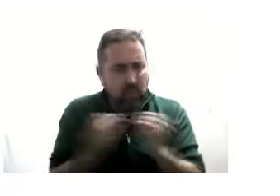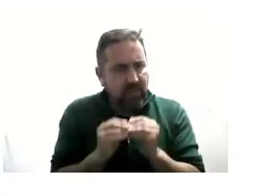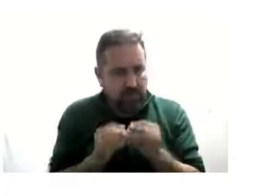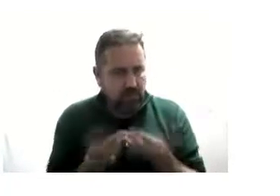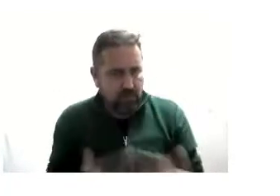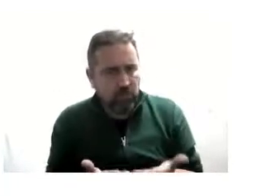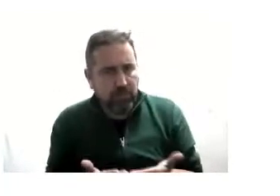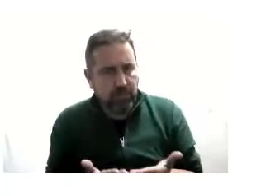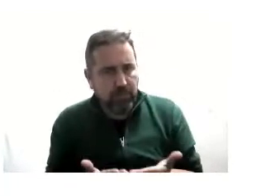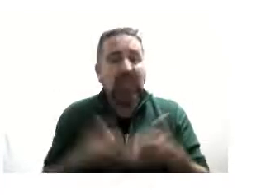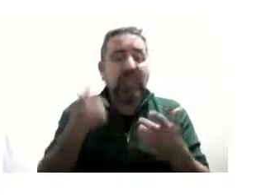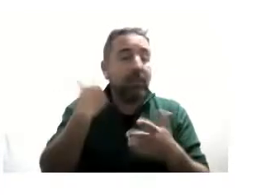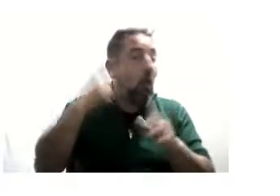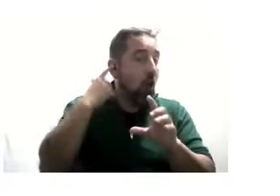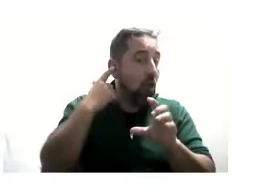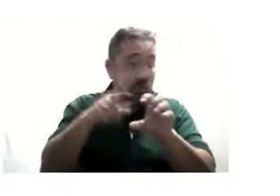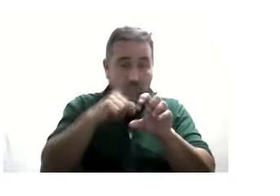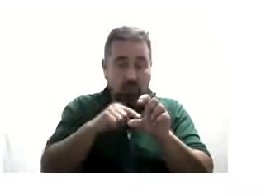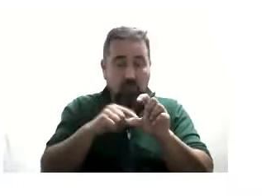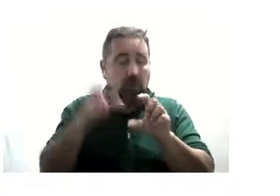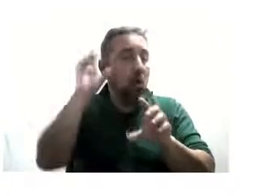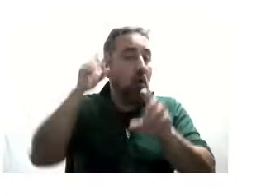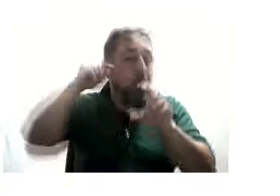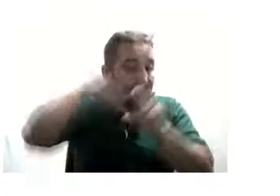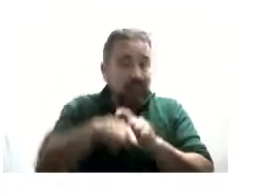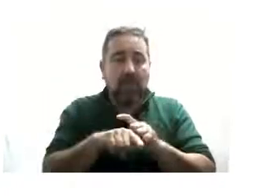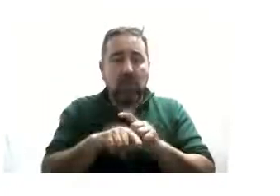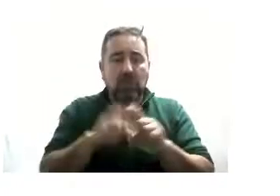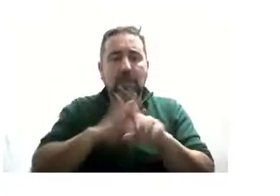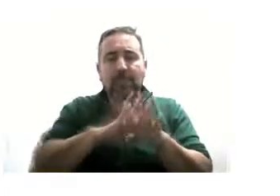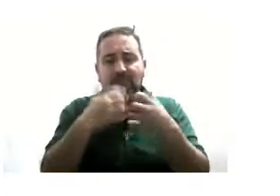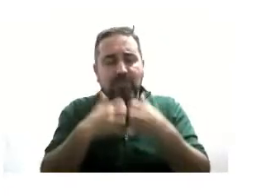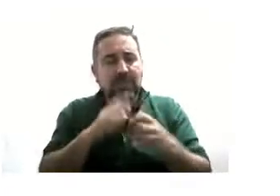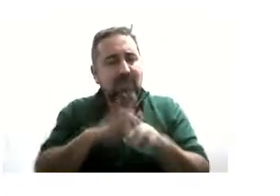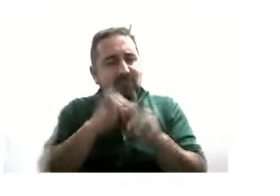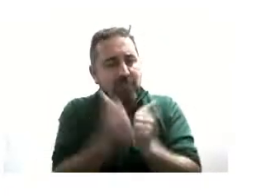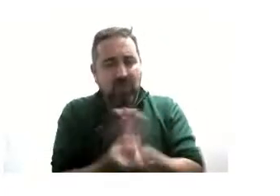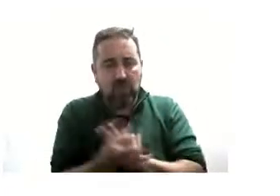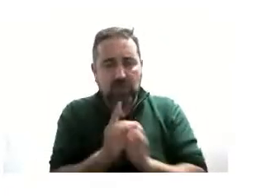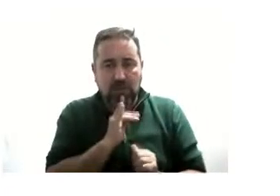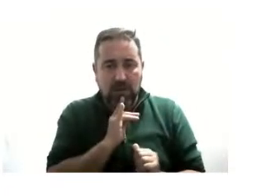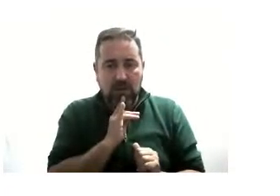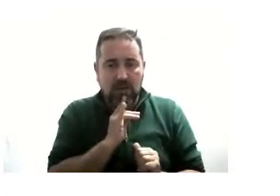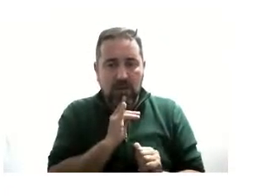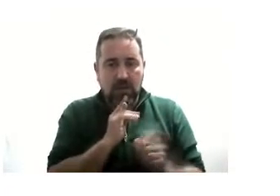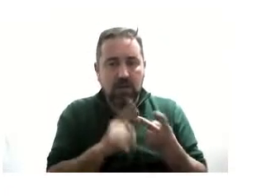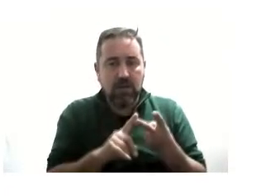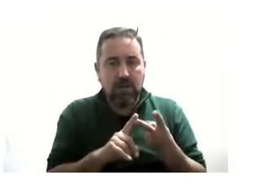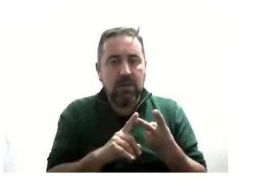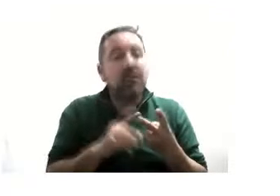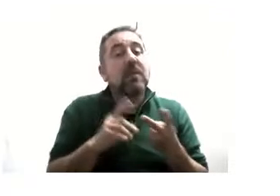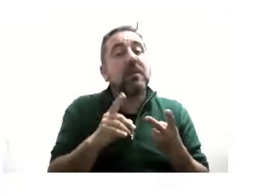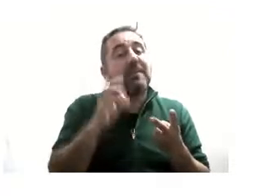Las malformaciones de oído interno, igualmente, sobre todo las malformaciones severas, tienen más riesgo